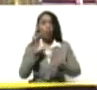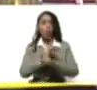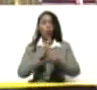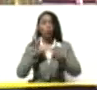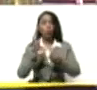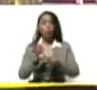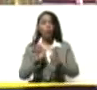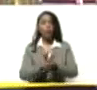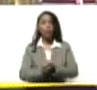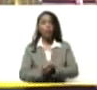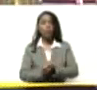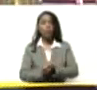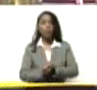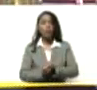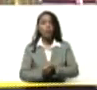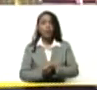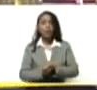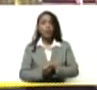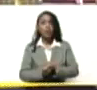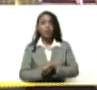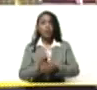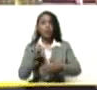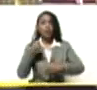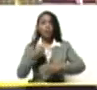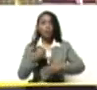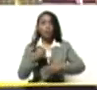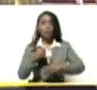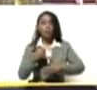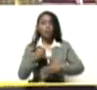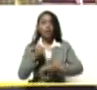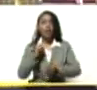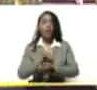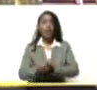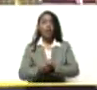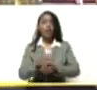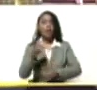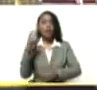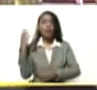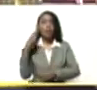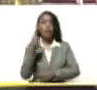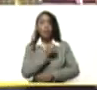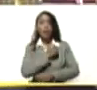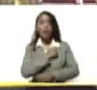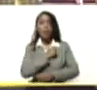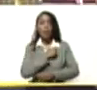cultural, indoamericano, cristiano, bolivariano y chavista, nuestro camino.